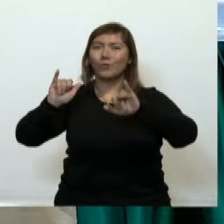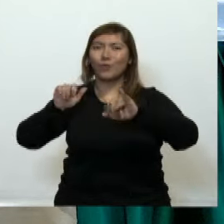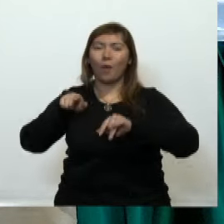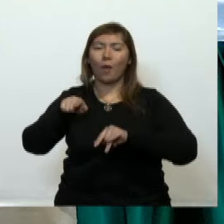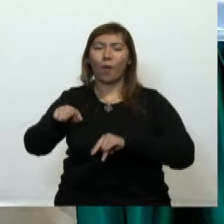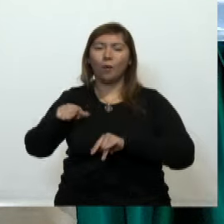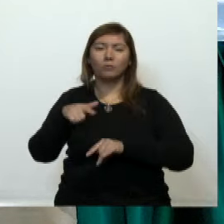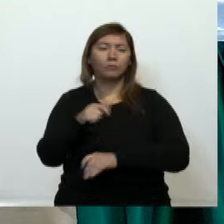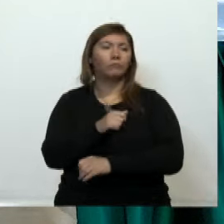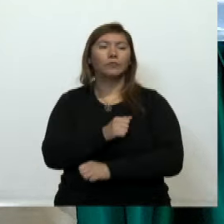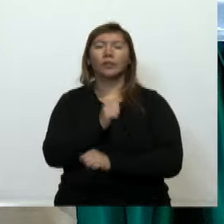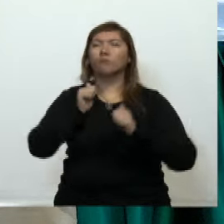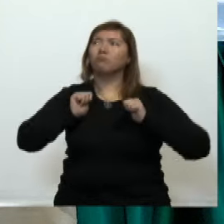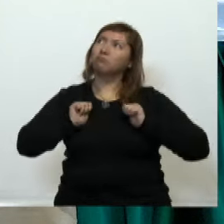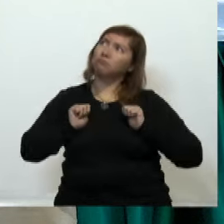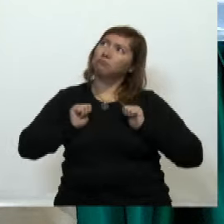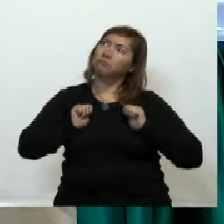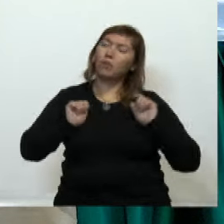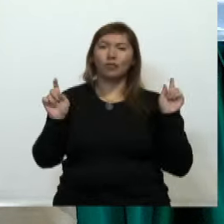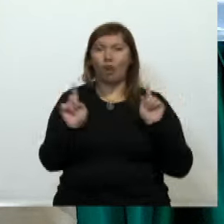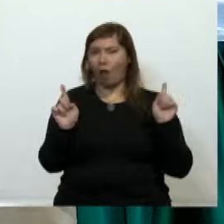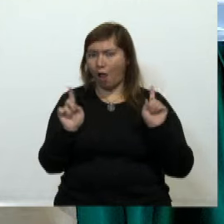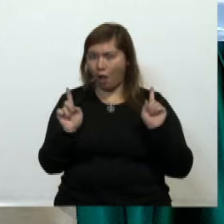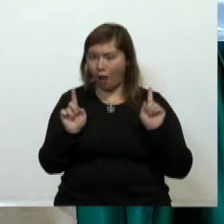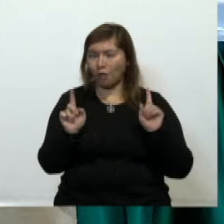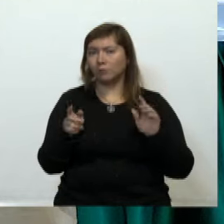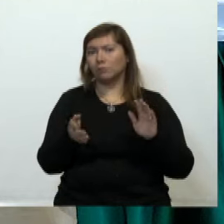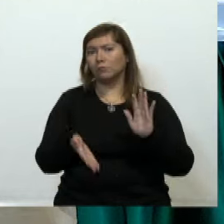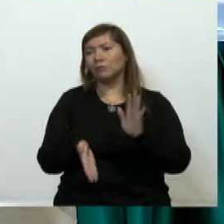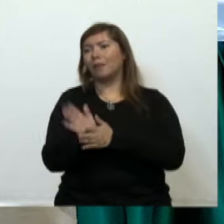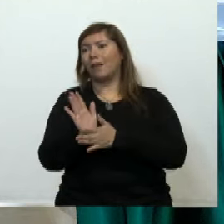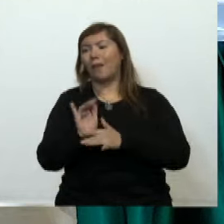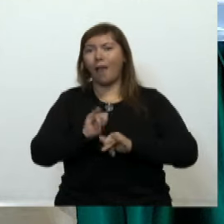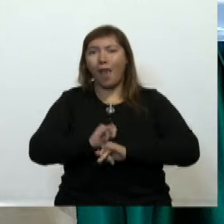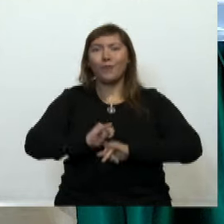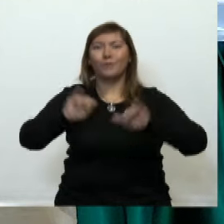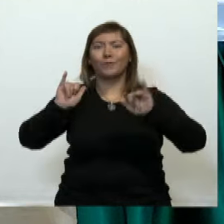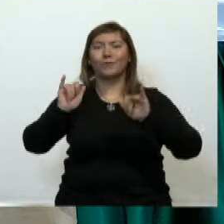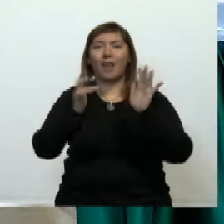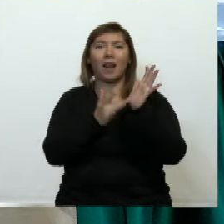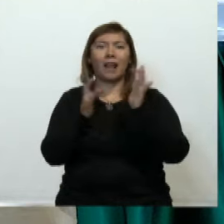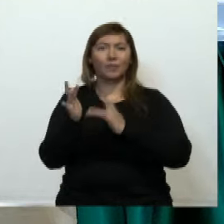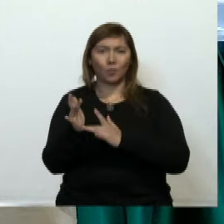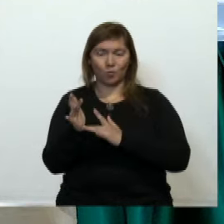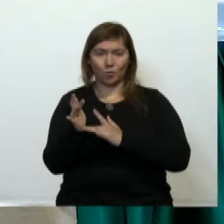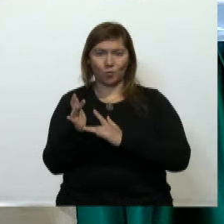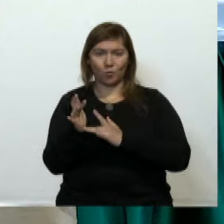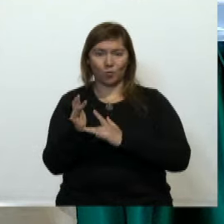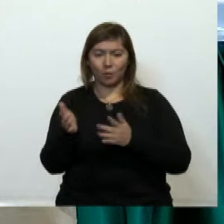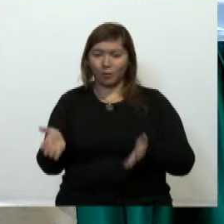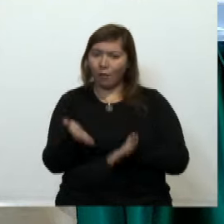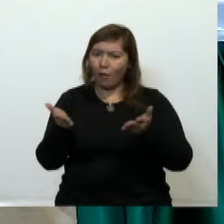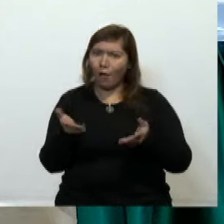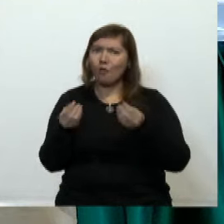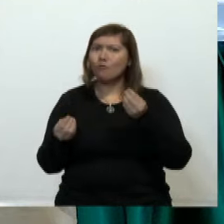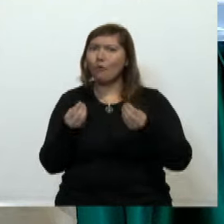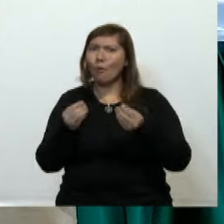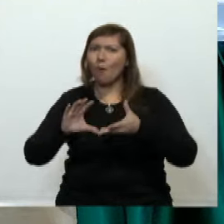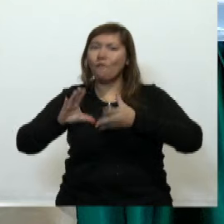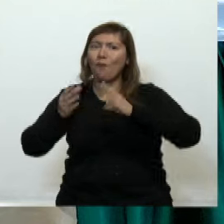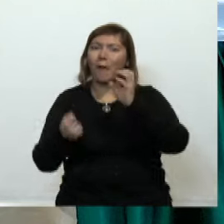brazos cruzados. Ser misionero es ser anunciador de Jesucristo con creatividad y audacia en todos